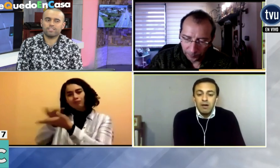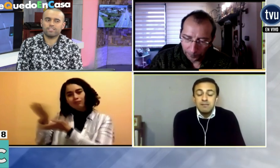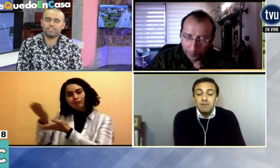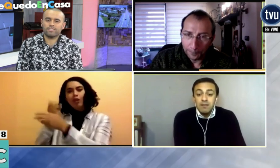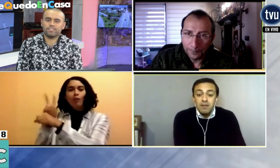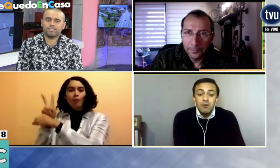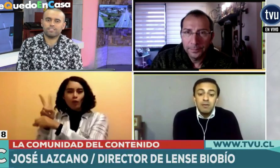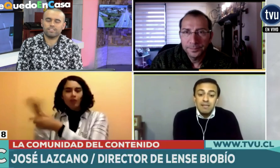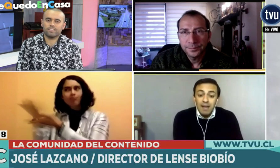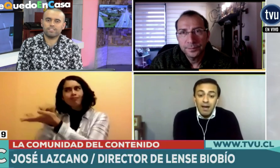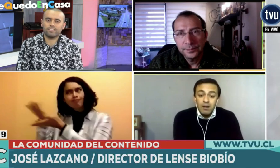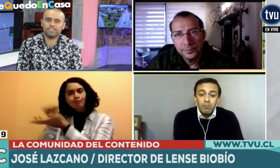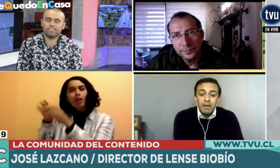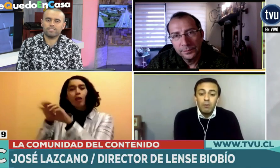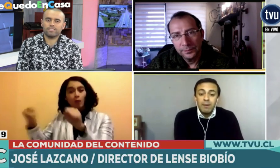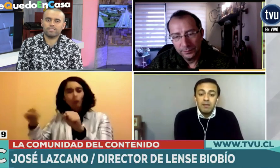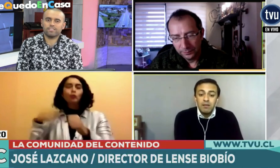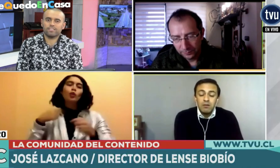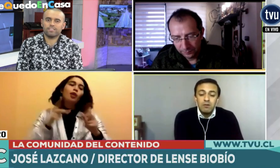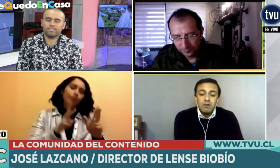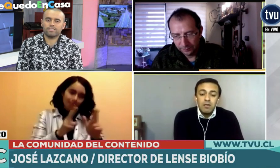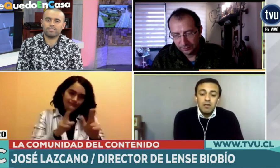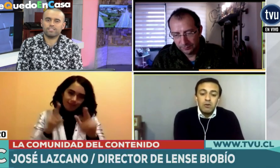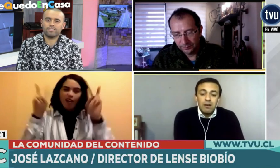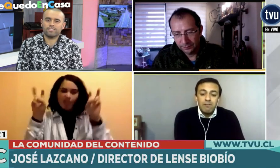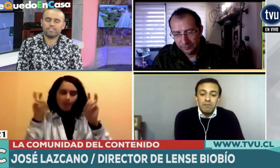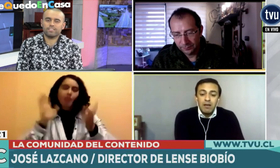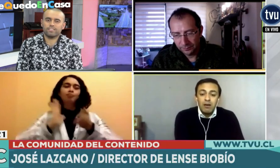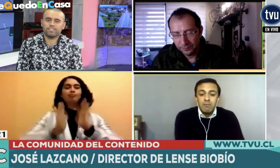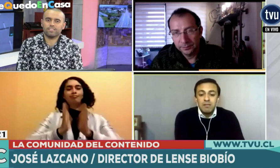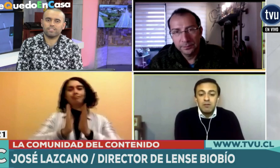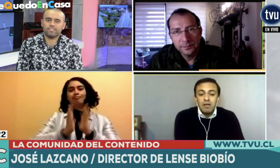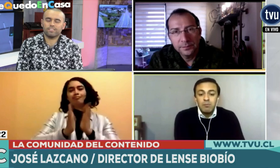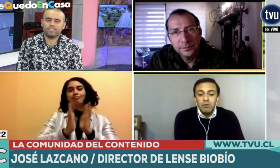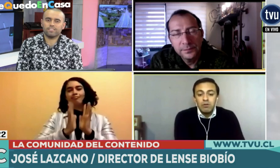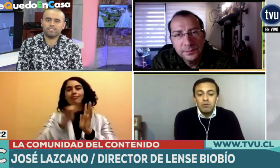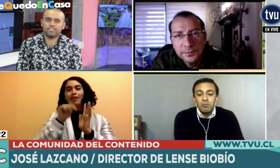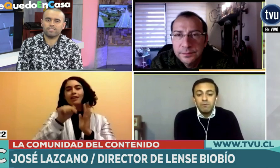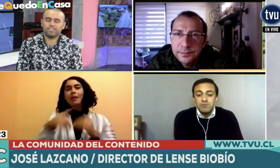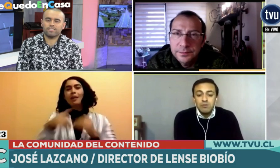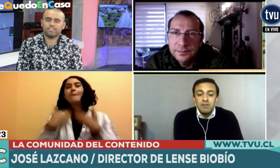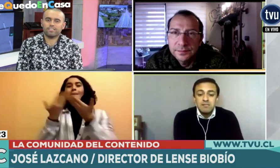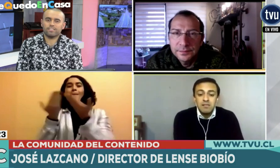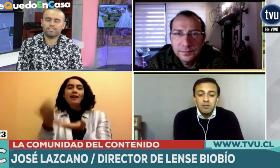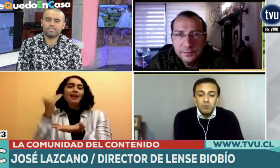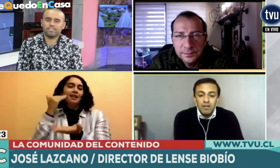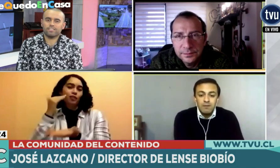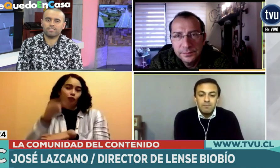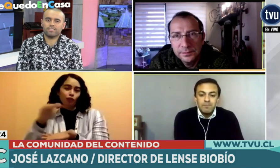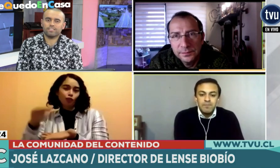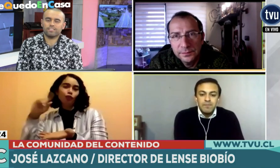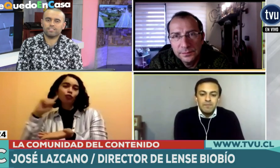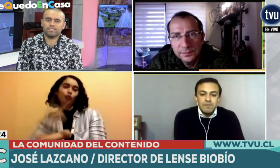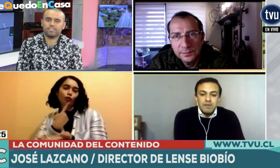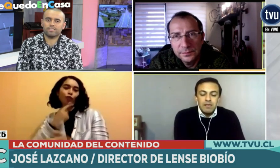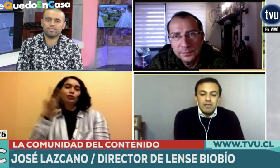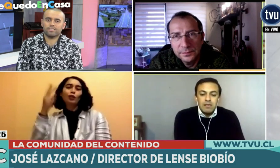dedicado a hacer videos, editarlos para compartirlo con las familias, obviamente con el apoyo de los profesores de asignaturas.